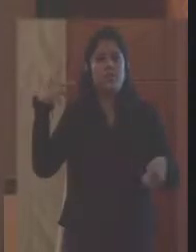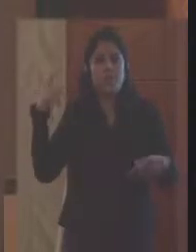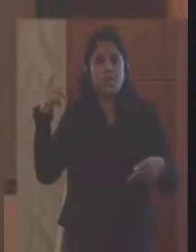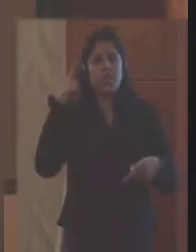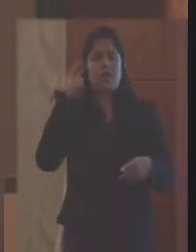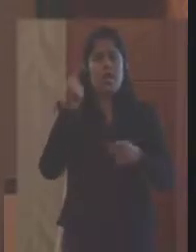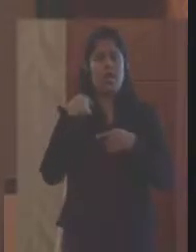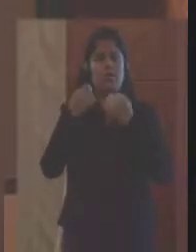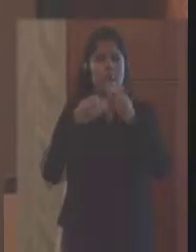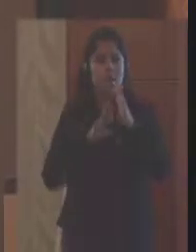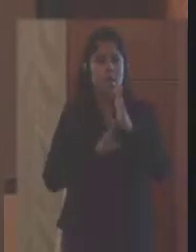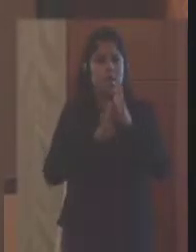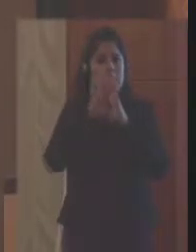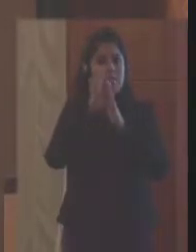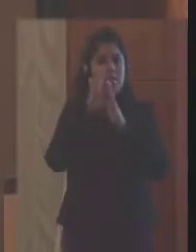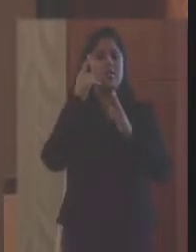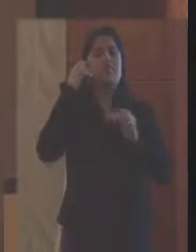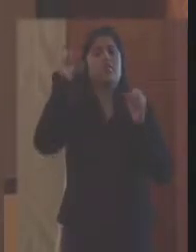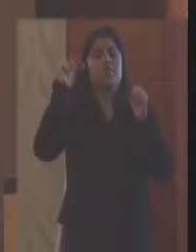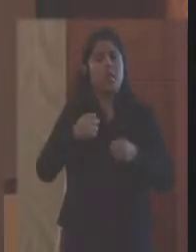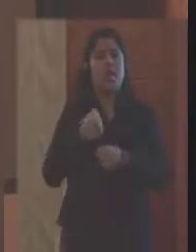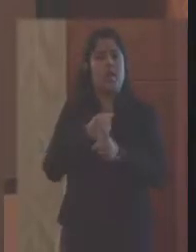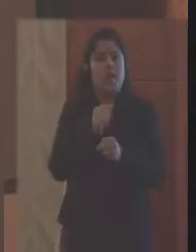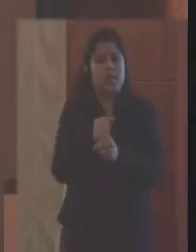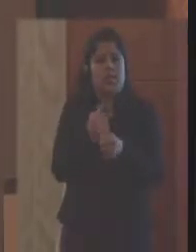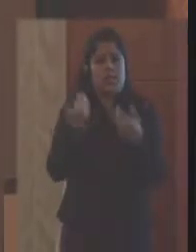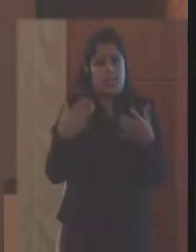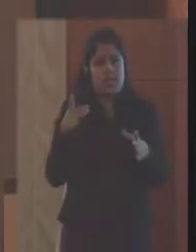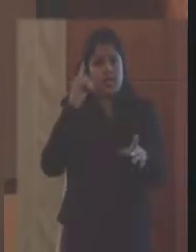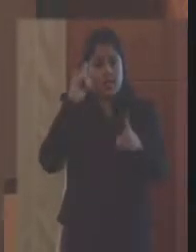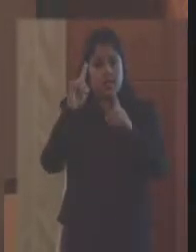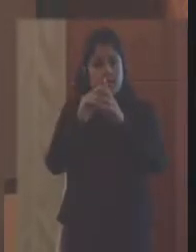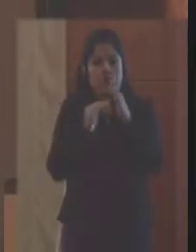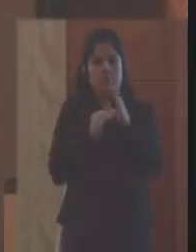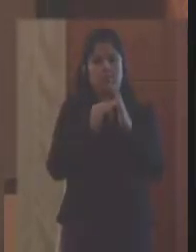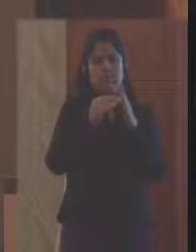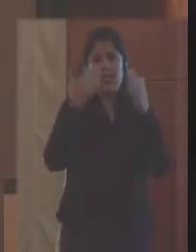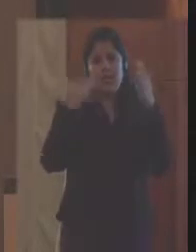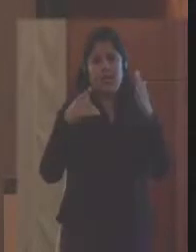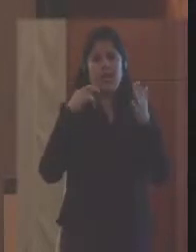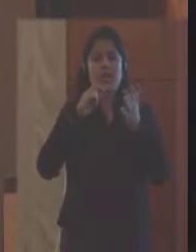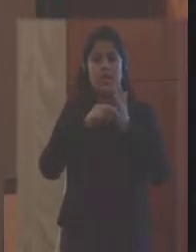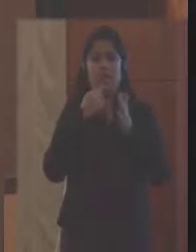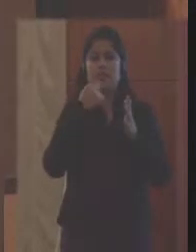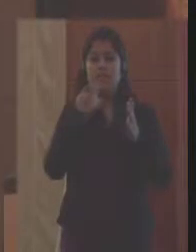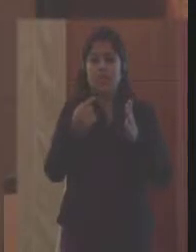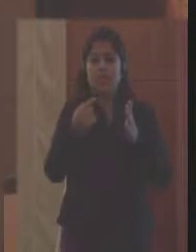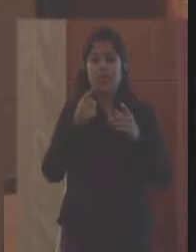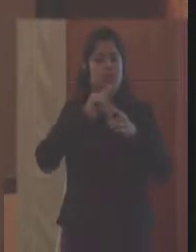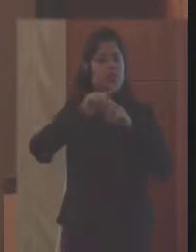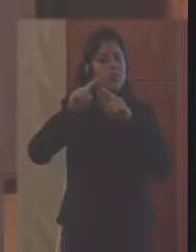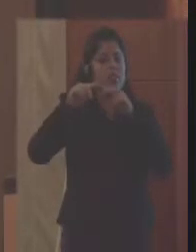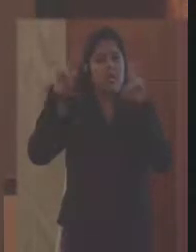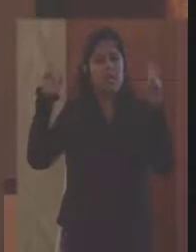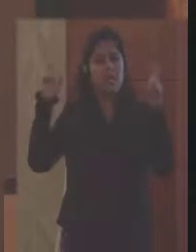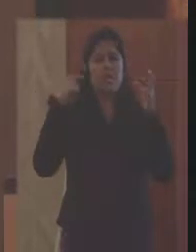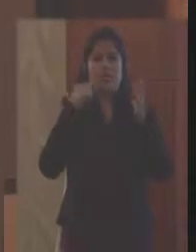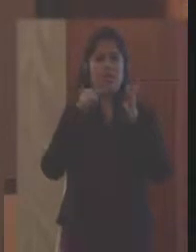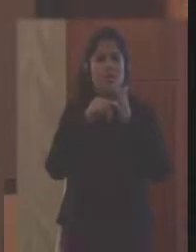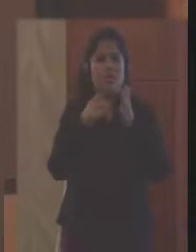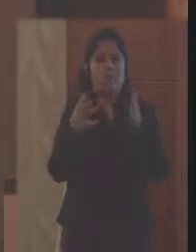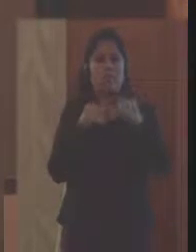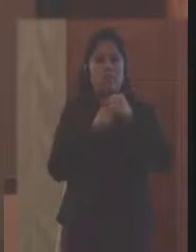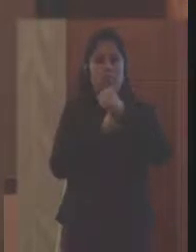y al desarrollo. Y en ese sentido ya se tiene una estructura, que la estructura es la que echa a andar todo el tema de política como